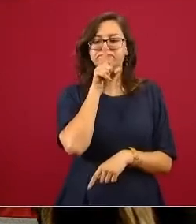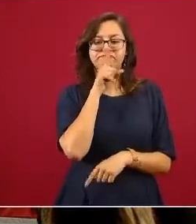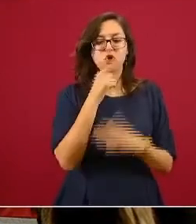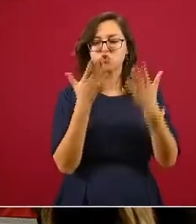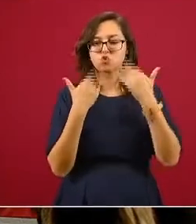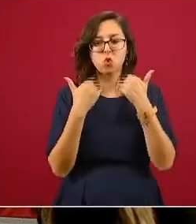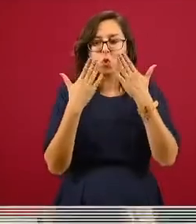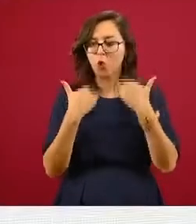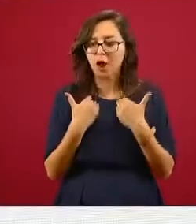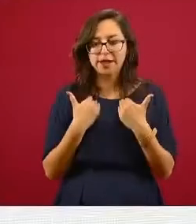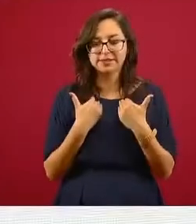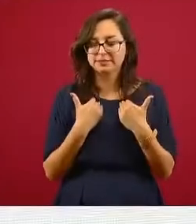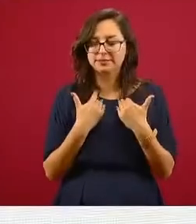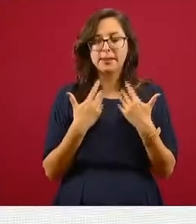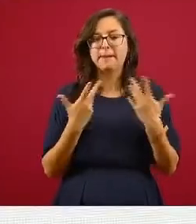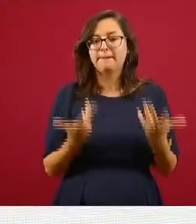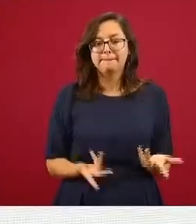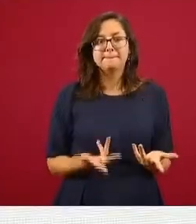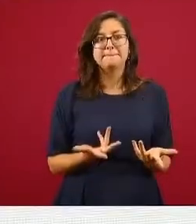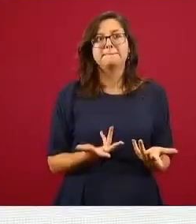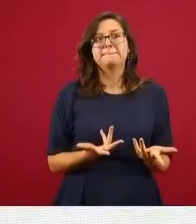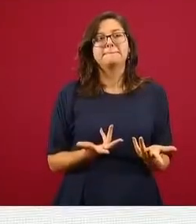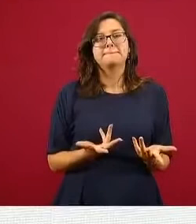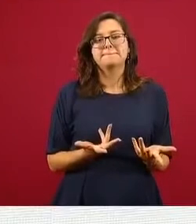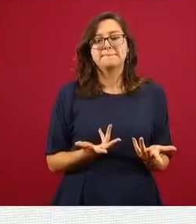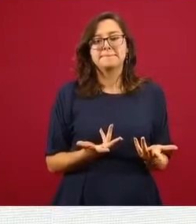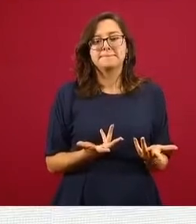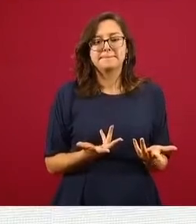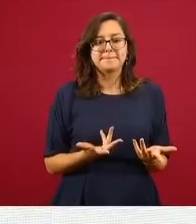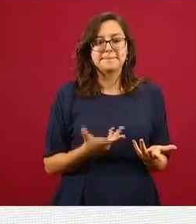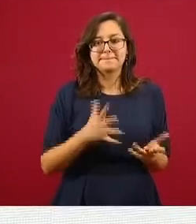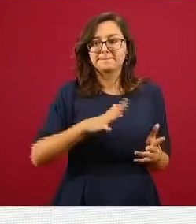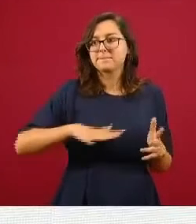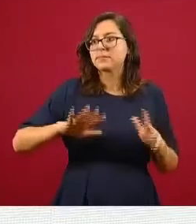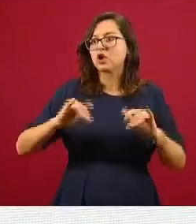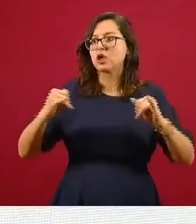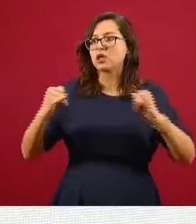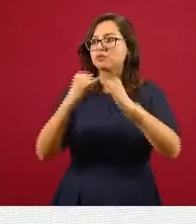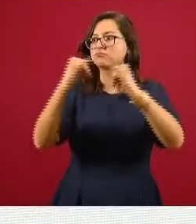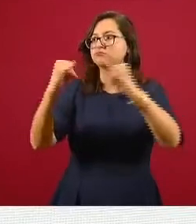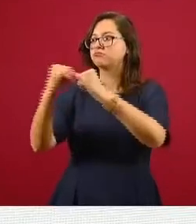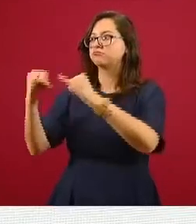mandato sobre los elementos que no son del sector público.